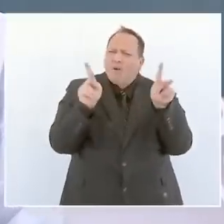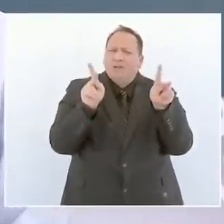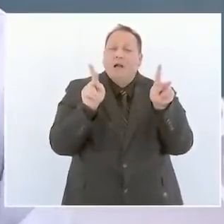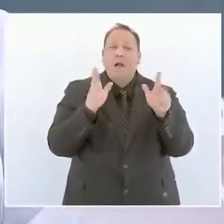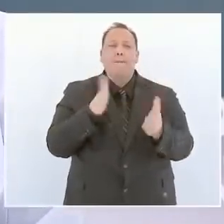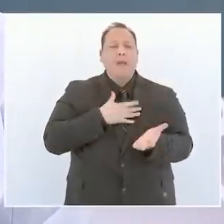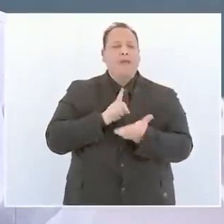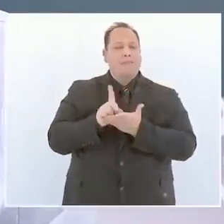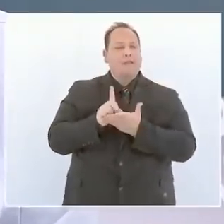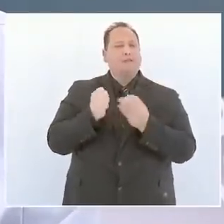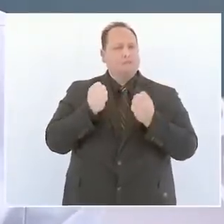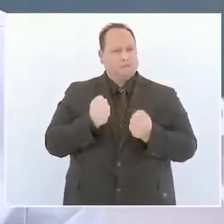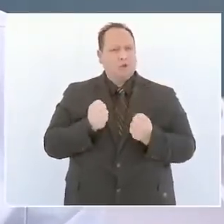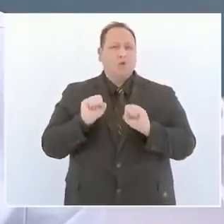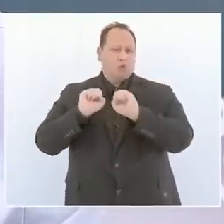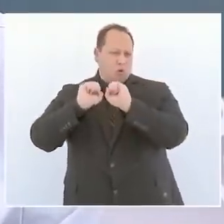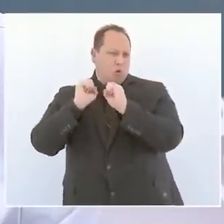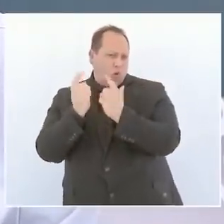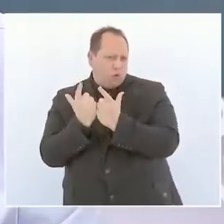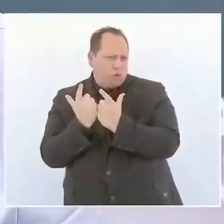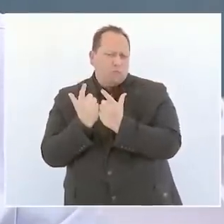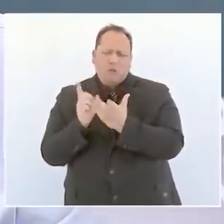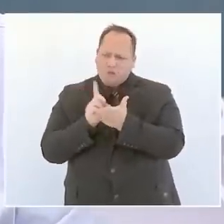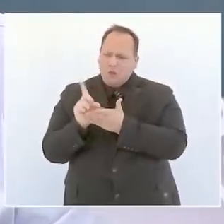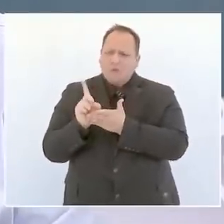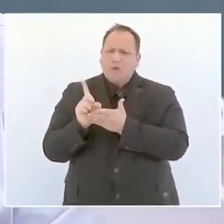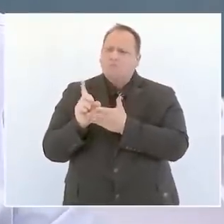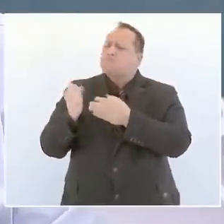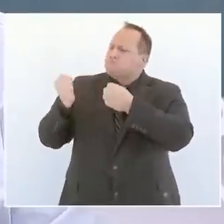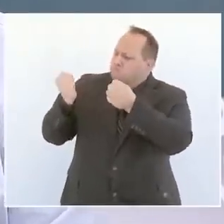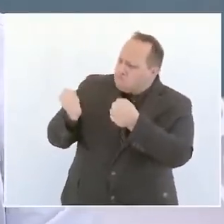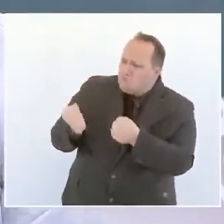garantizados sus derechos sociales,